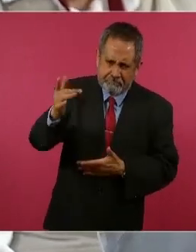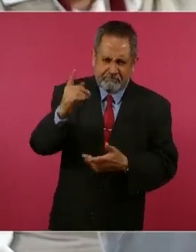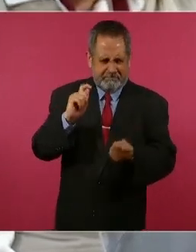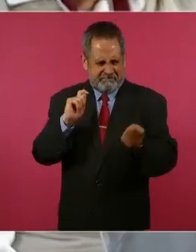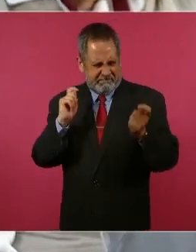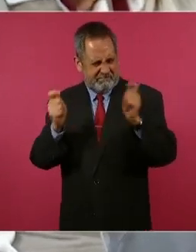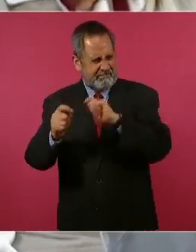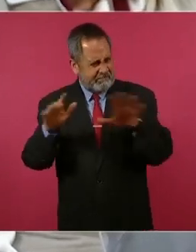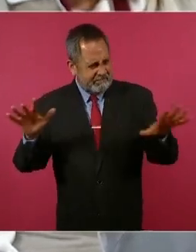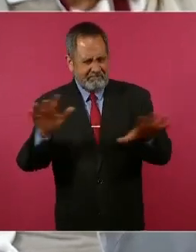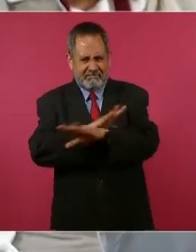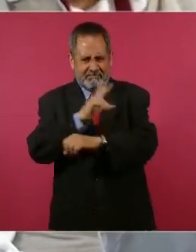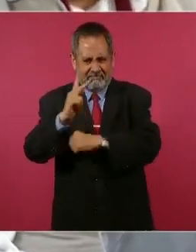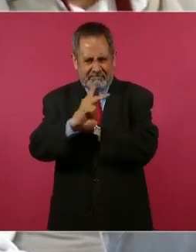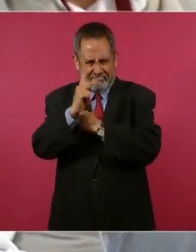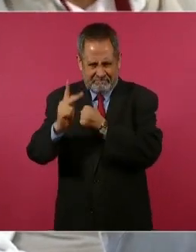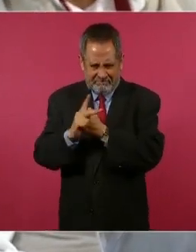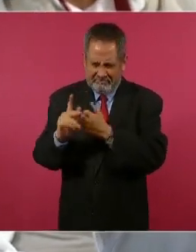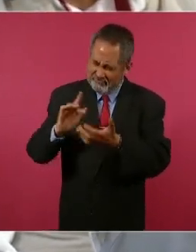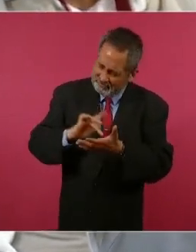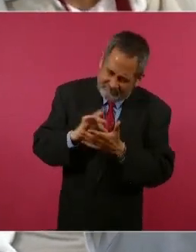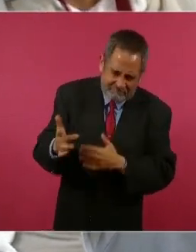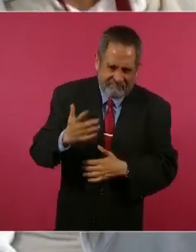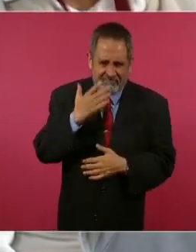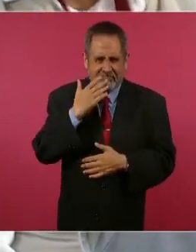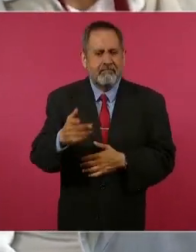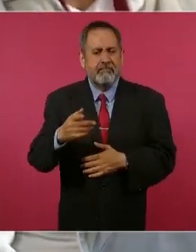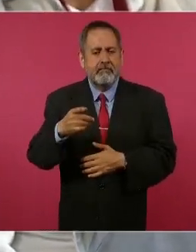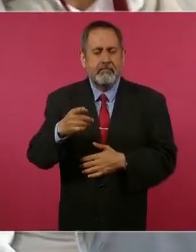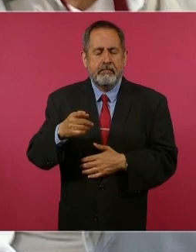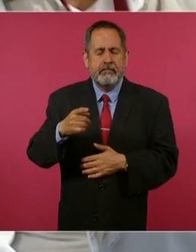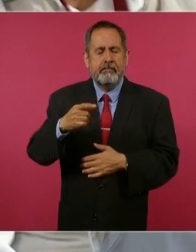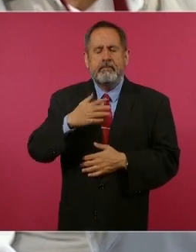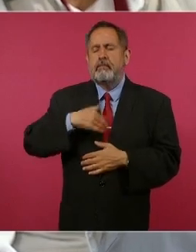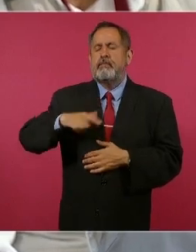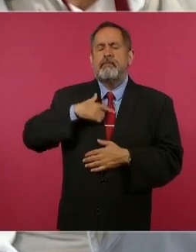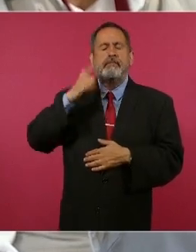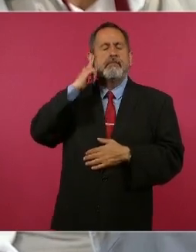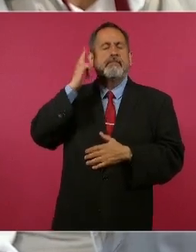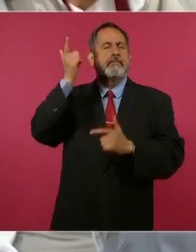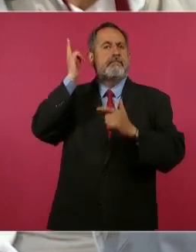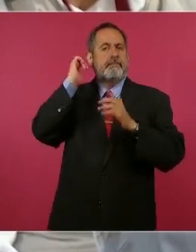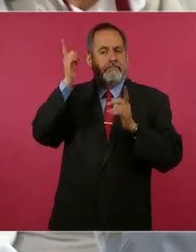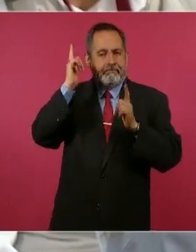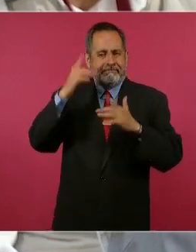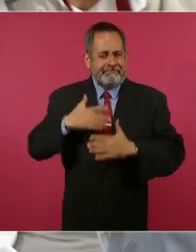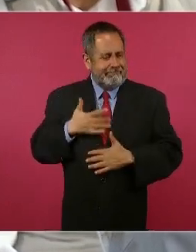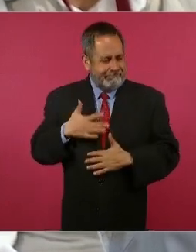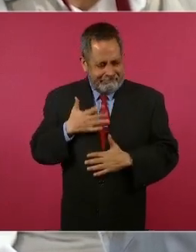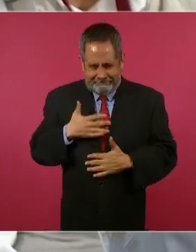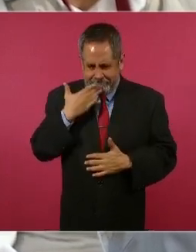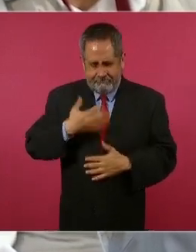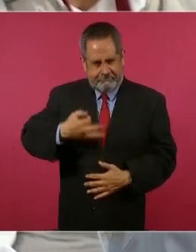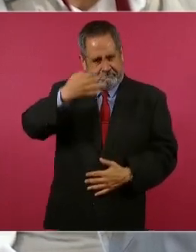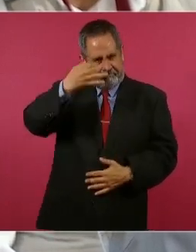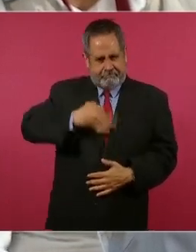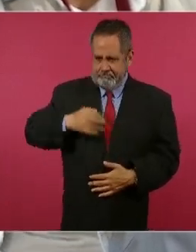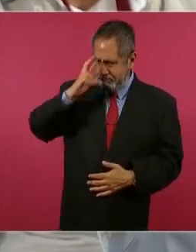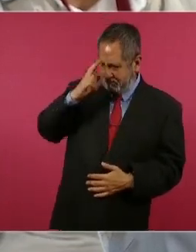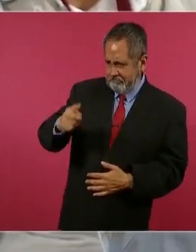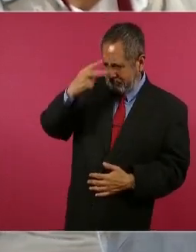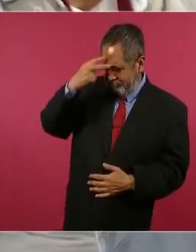transformación del país gracias por devolverle la esperanza la conciencia la dignidad